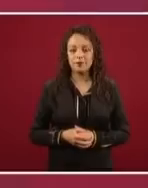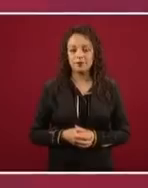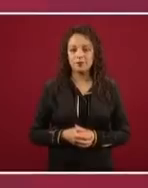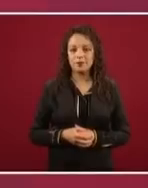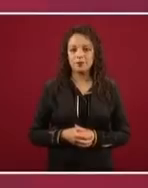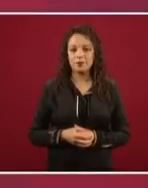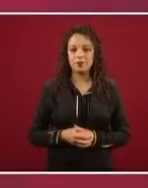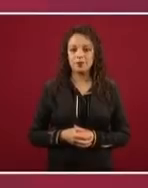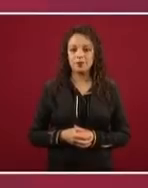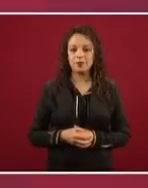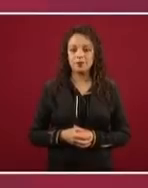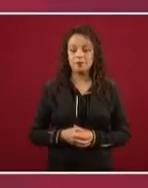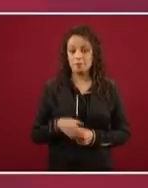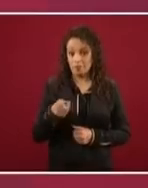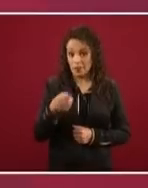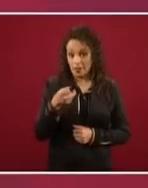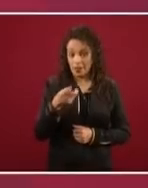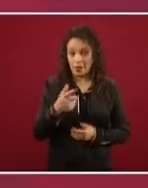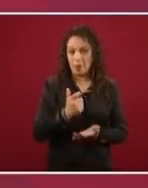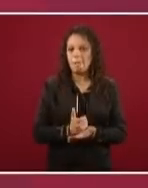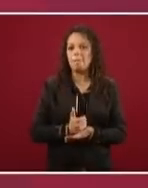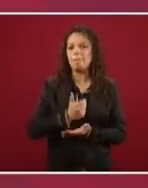se pagaron